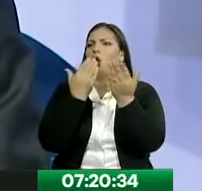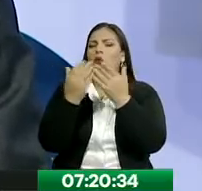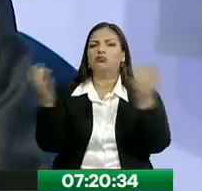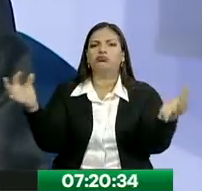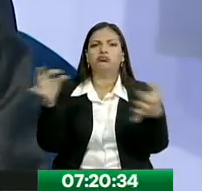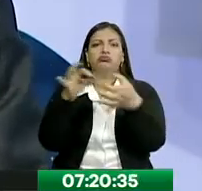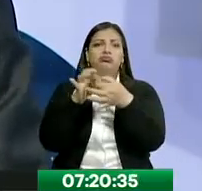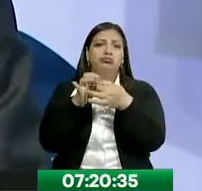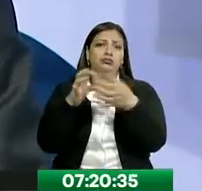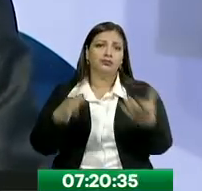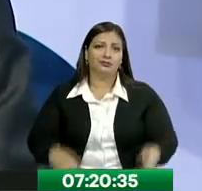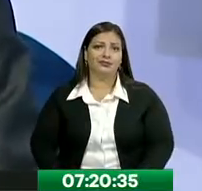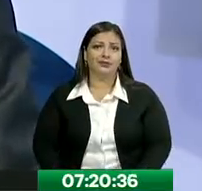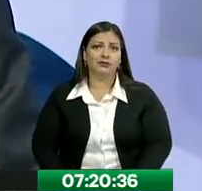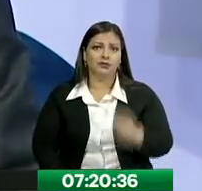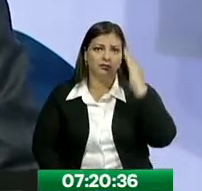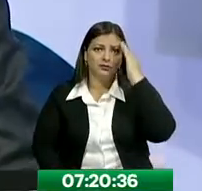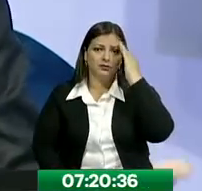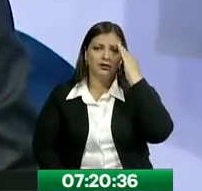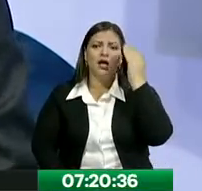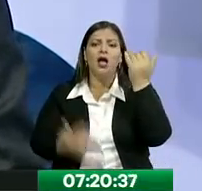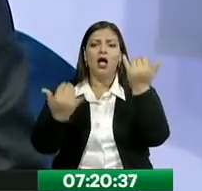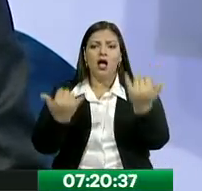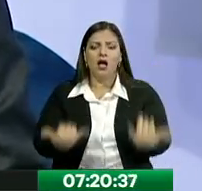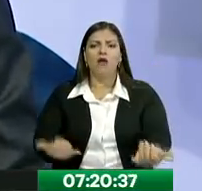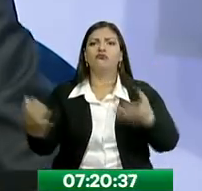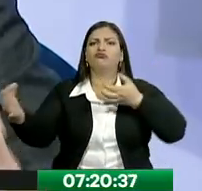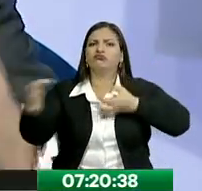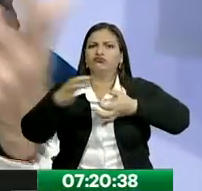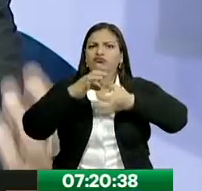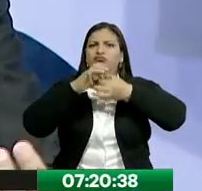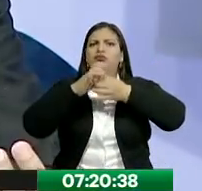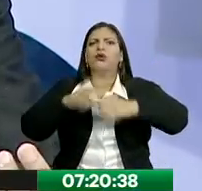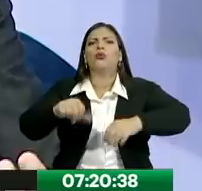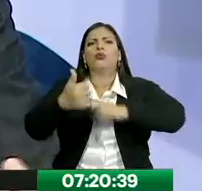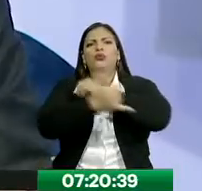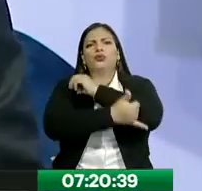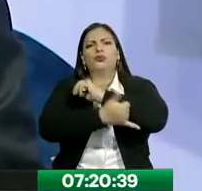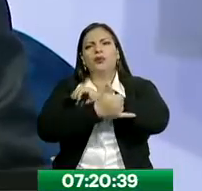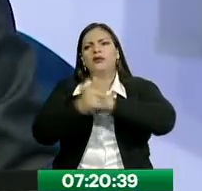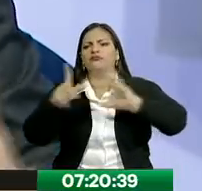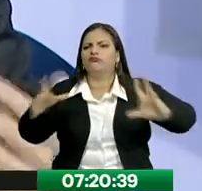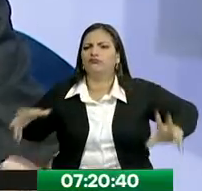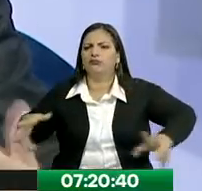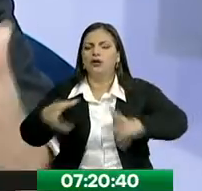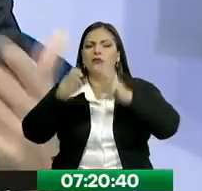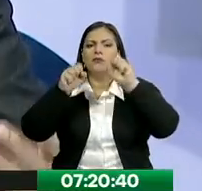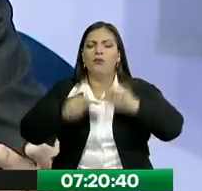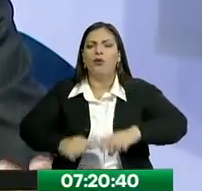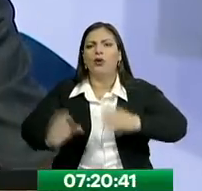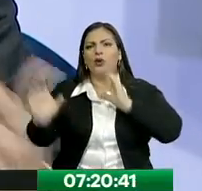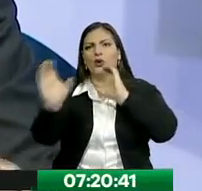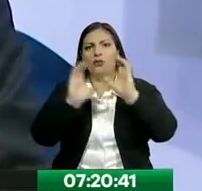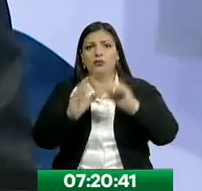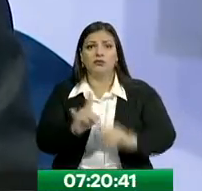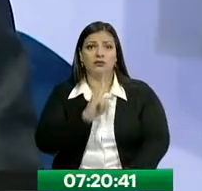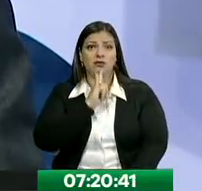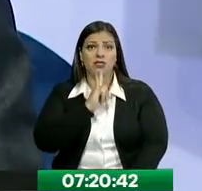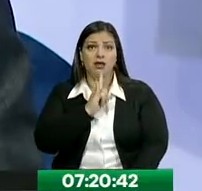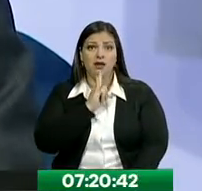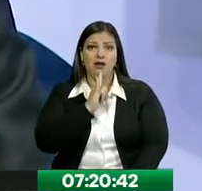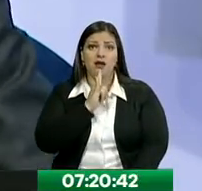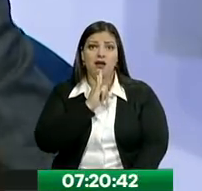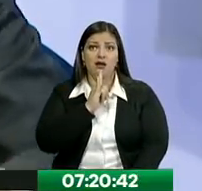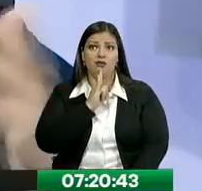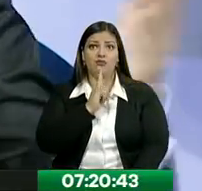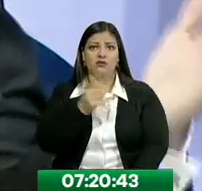Pacífico. Esa iniciativa es fabulosa y hay que seguirla impulsando. El poder acceder nuevamente a conversar con los Estados Unidos, nuestro principal socio